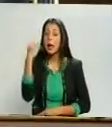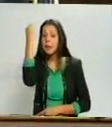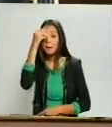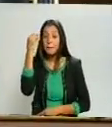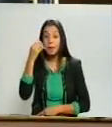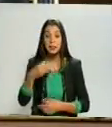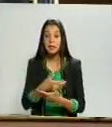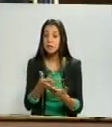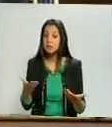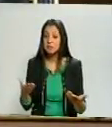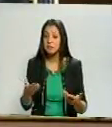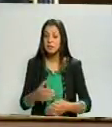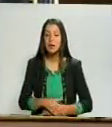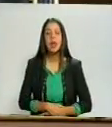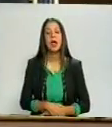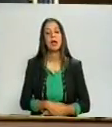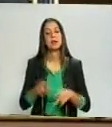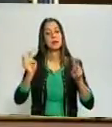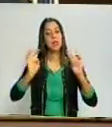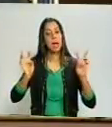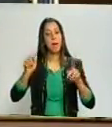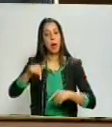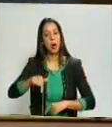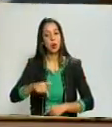consideración, el orden del día.